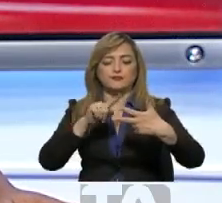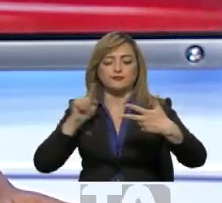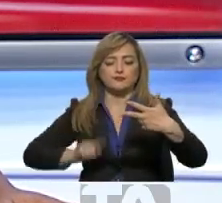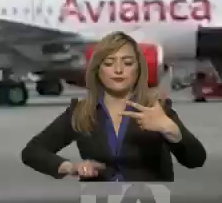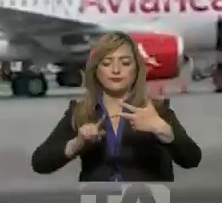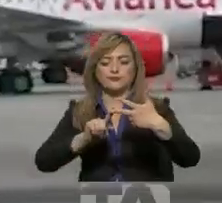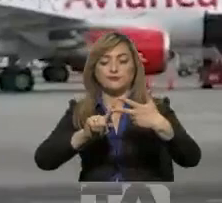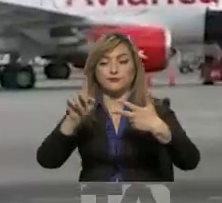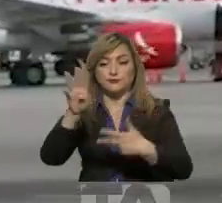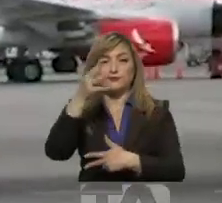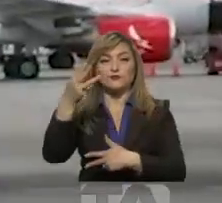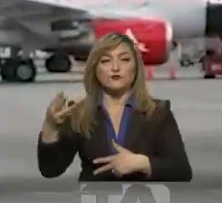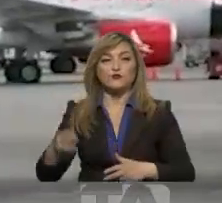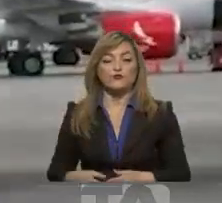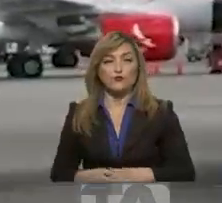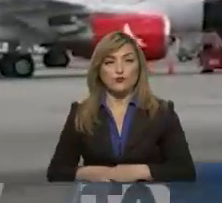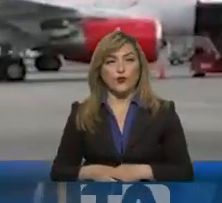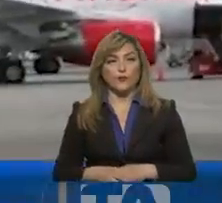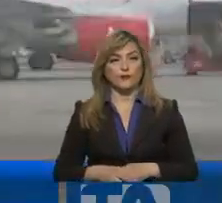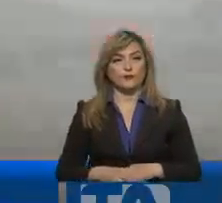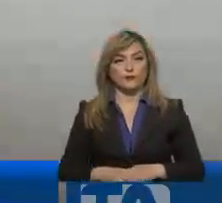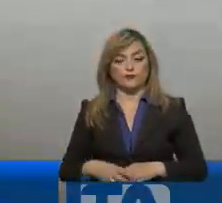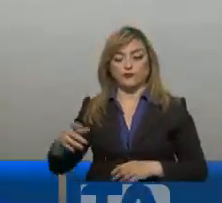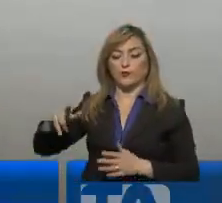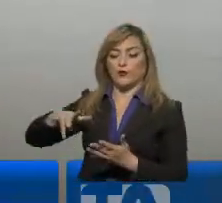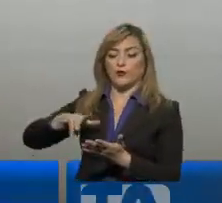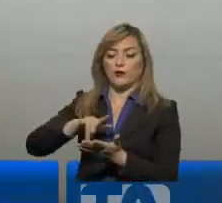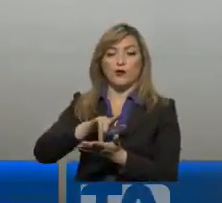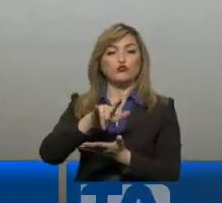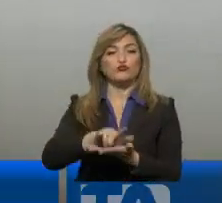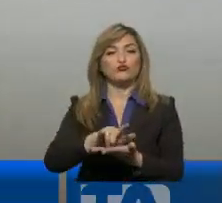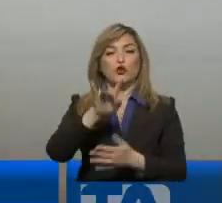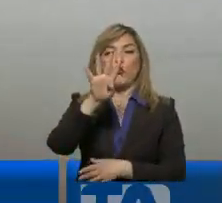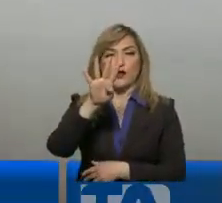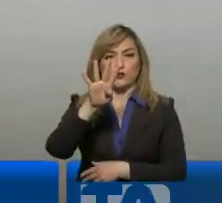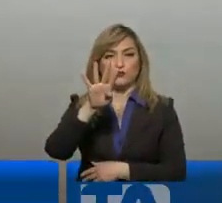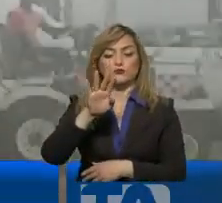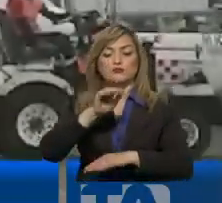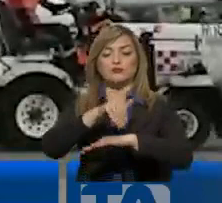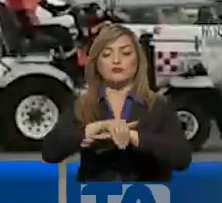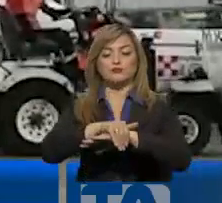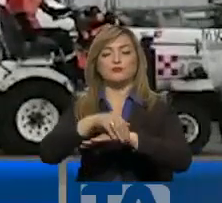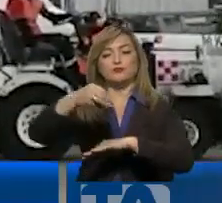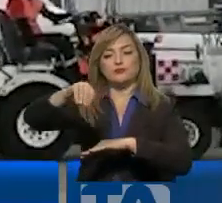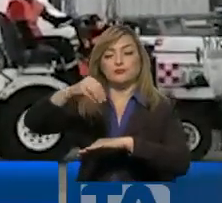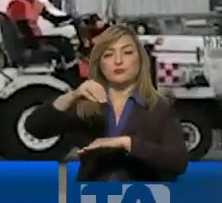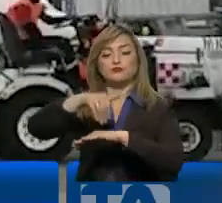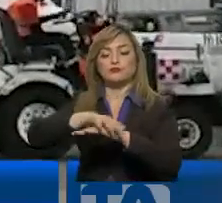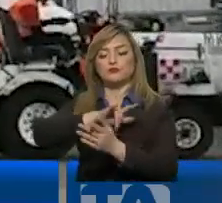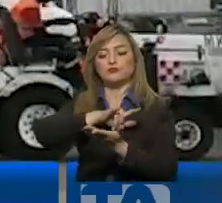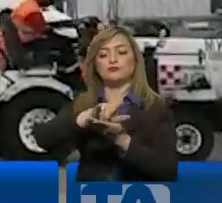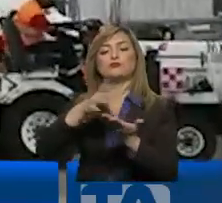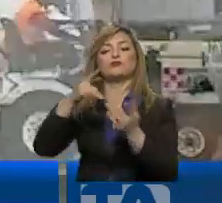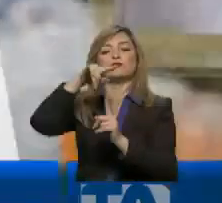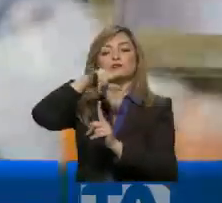Unido. Es la cuarta remesa de vacunas. Pasada las 4 de la tarde de este miércoles, el cargamento llegó al aeropuerto